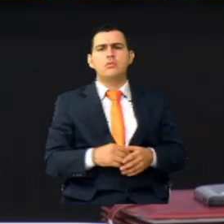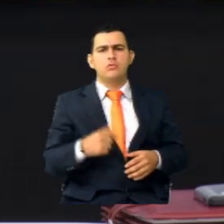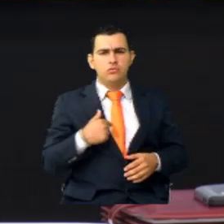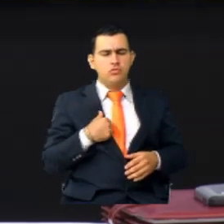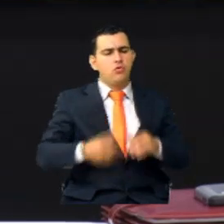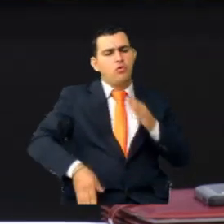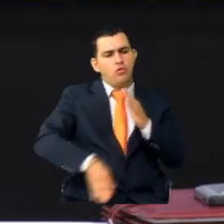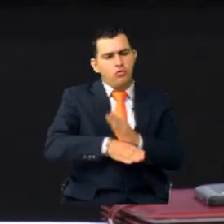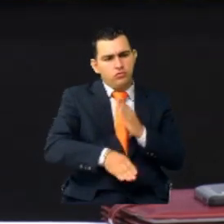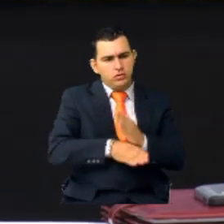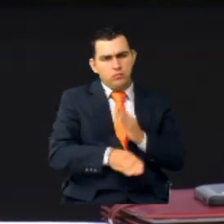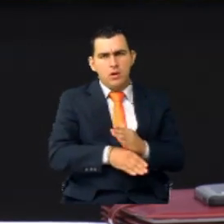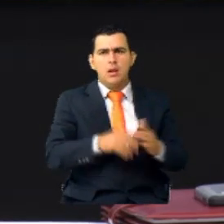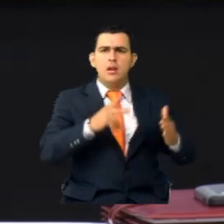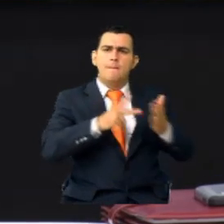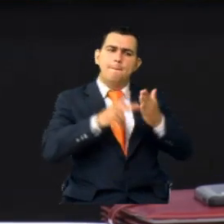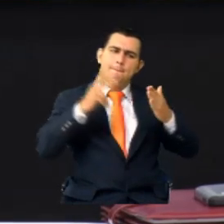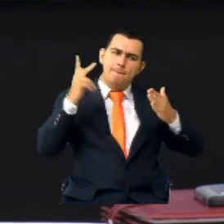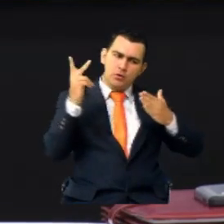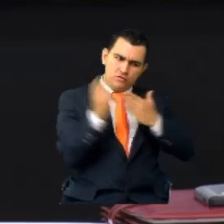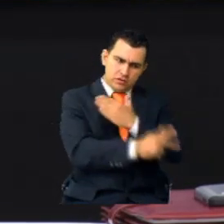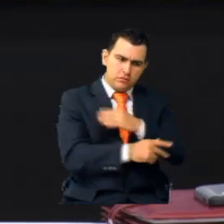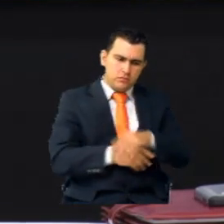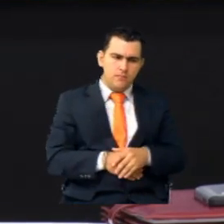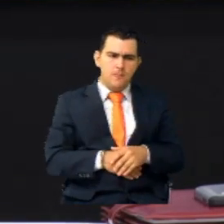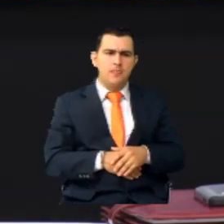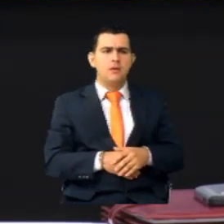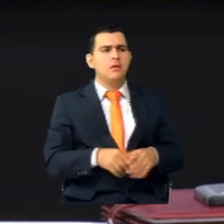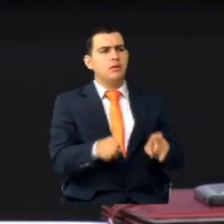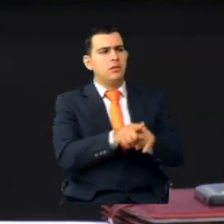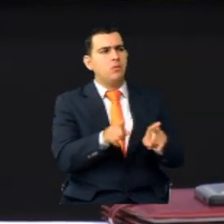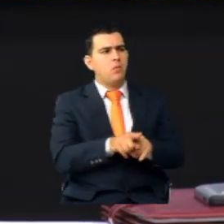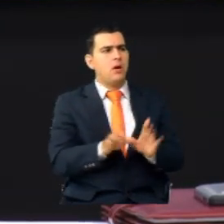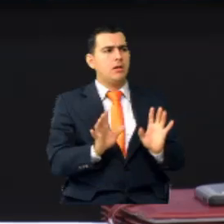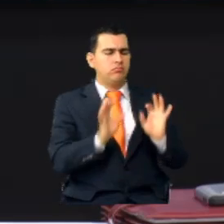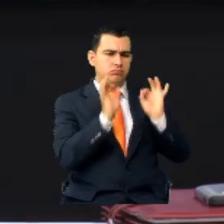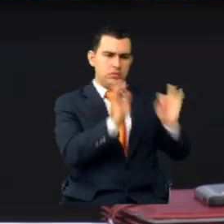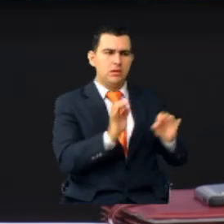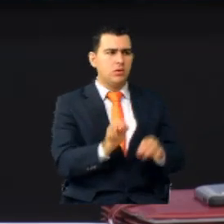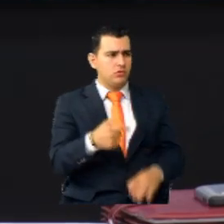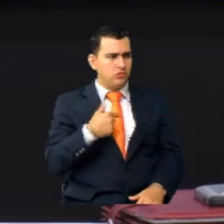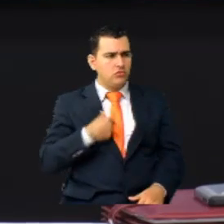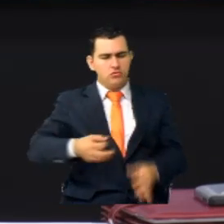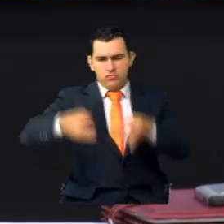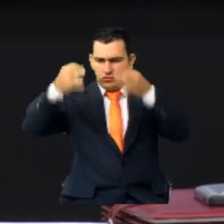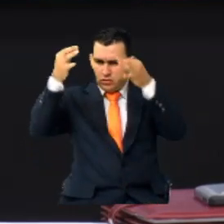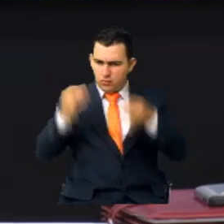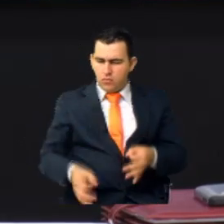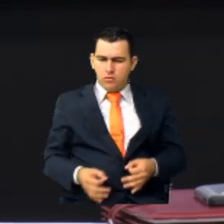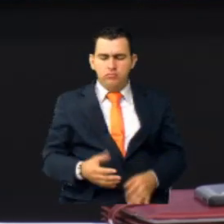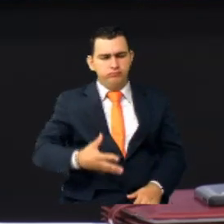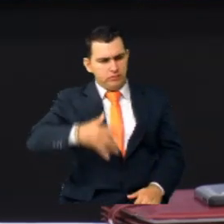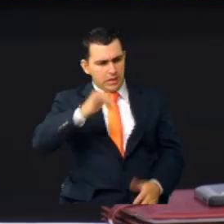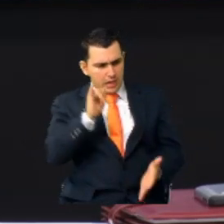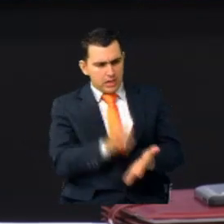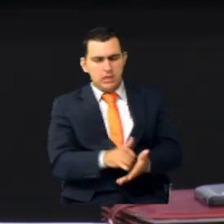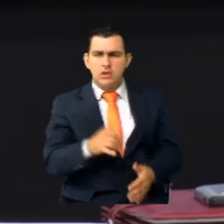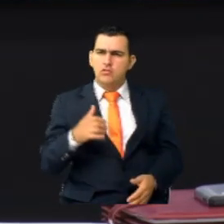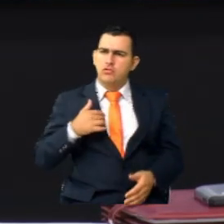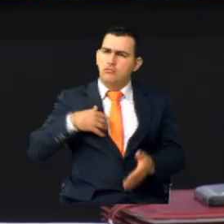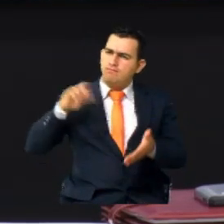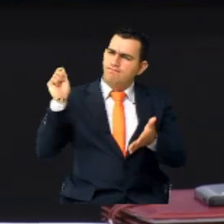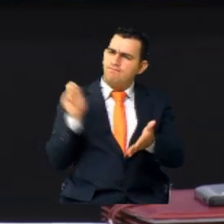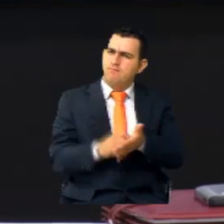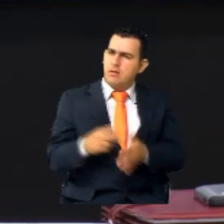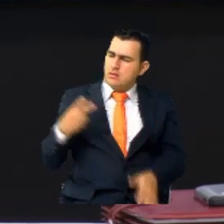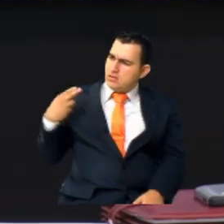continuará con ese proyecto de titulización de los predios, porque estoy convencido y seguro que voy a marcar la historia en la